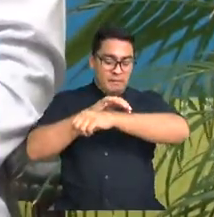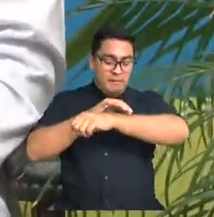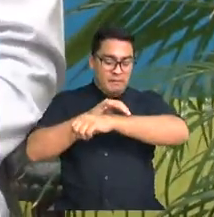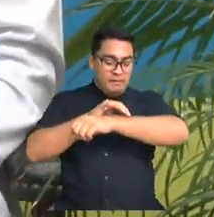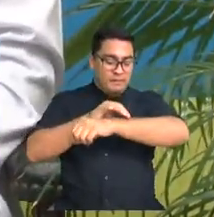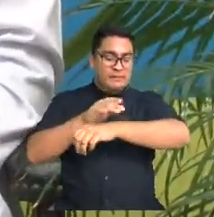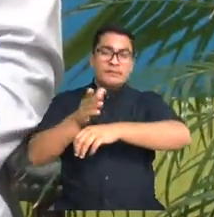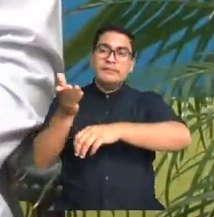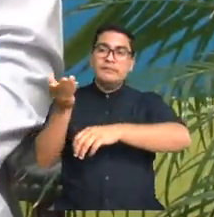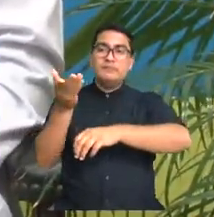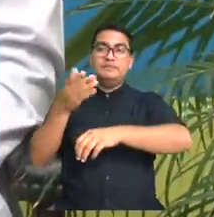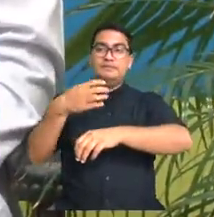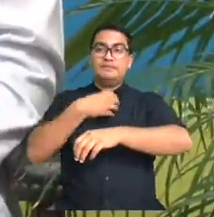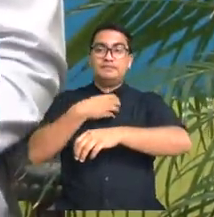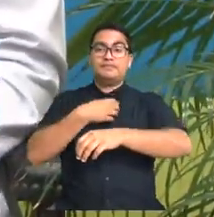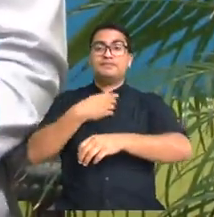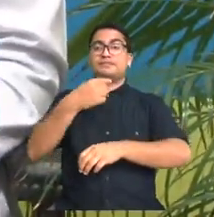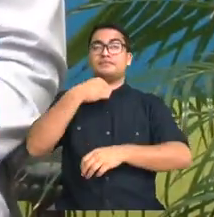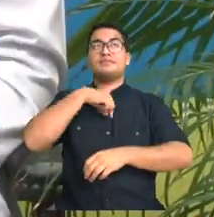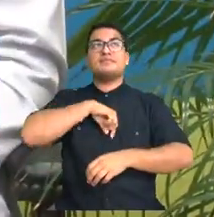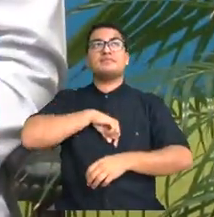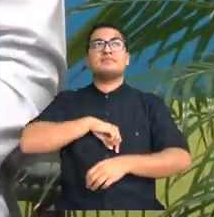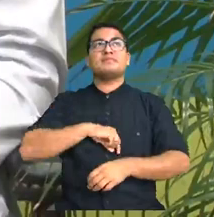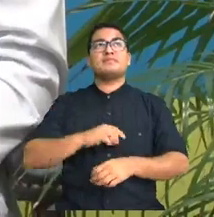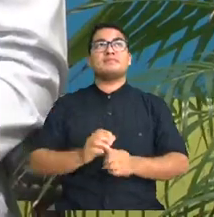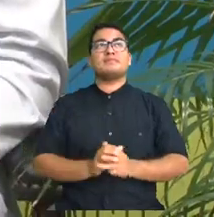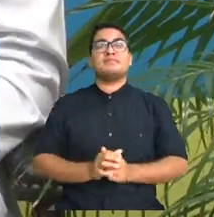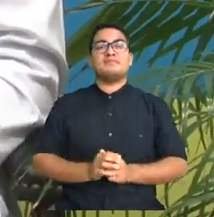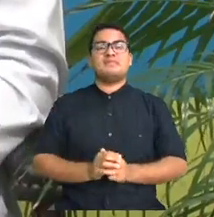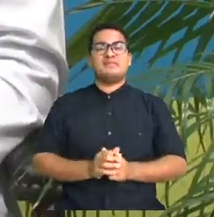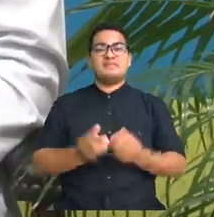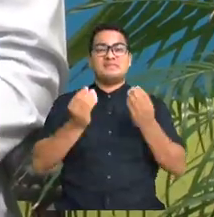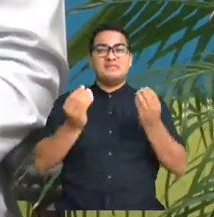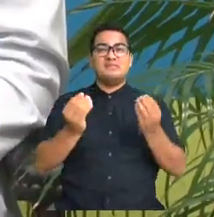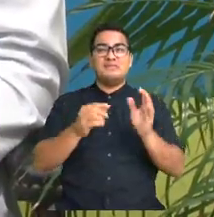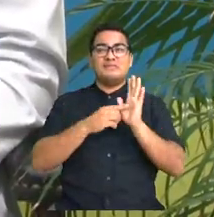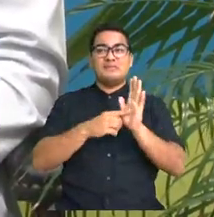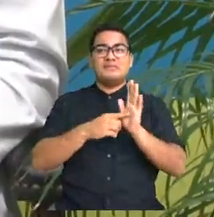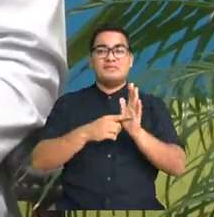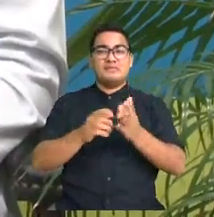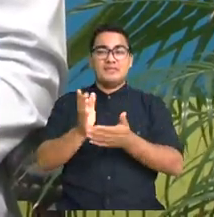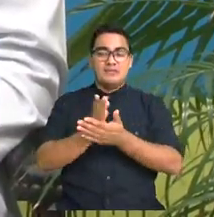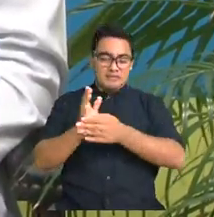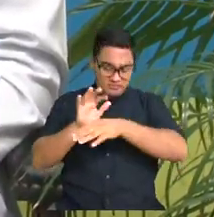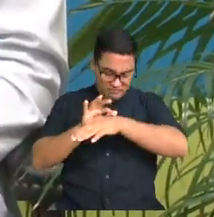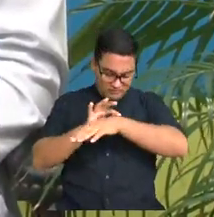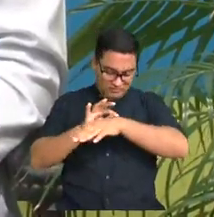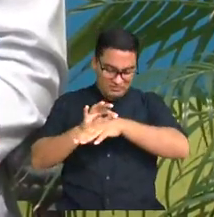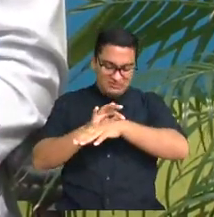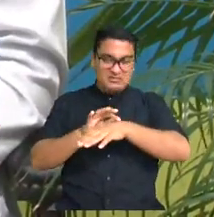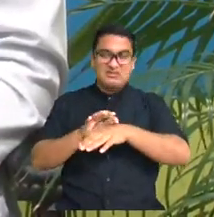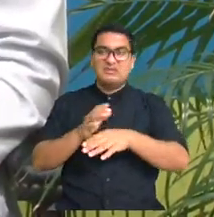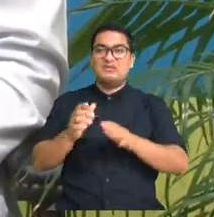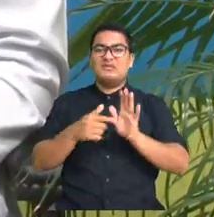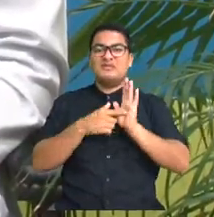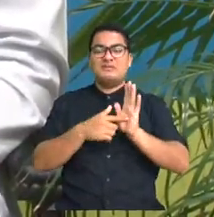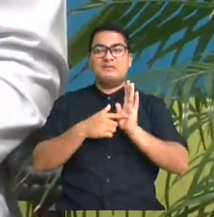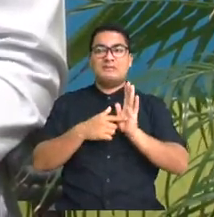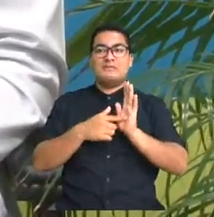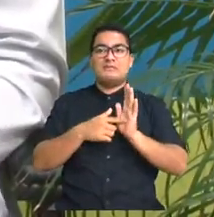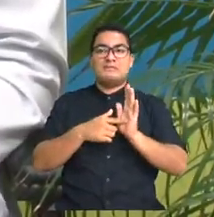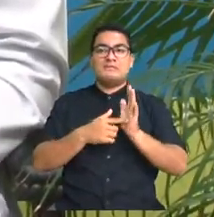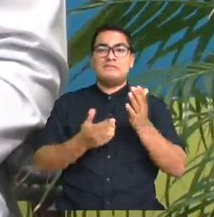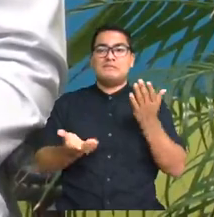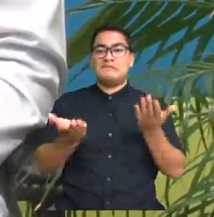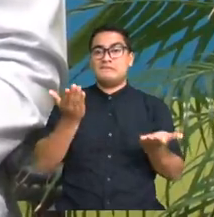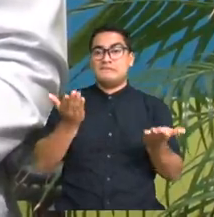cómo estamos a nivel interno. Entonces, muchas veces la aparición de algunas lesiones, estamos hablando de